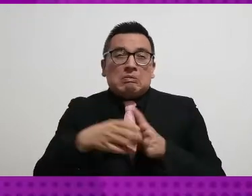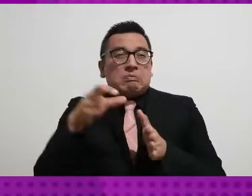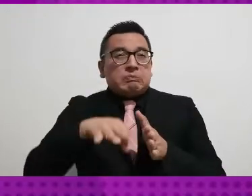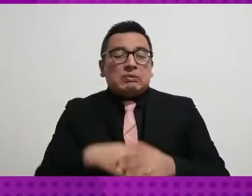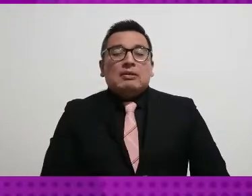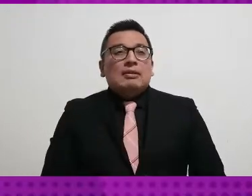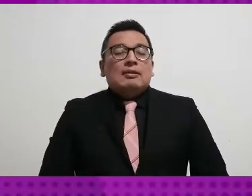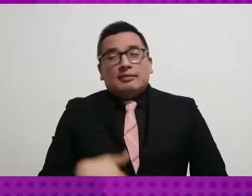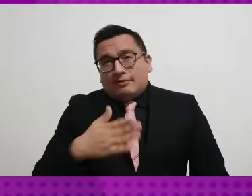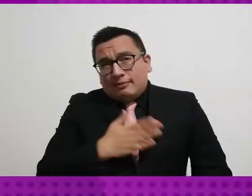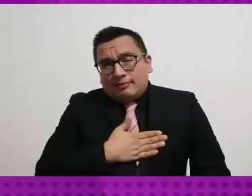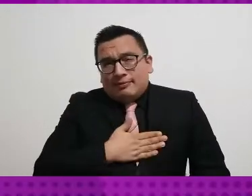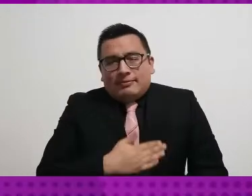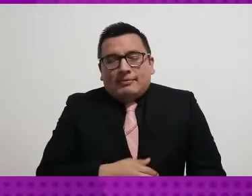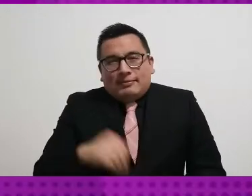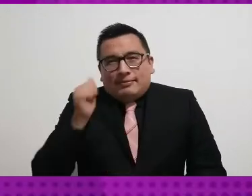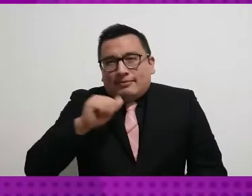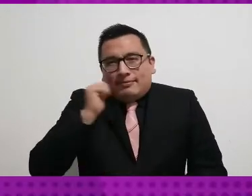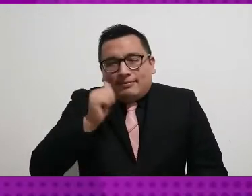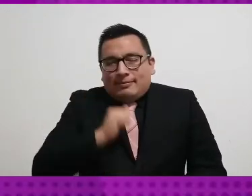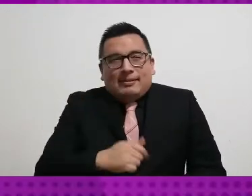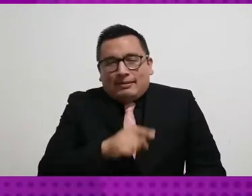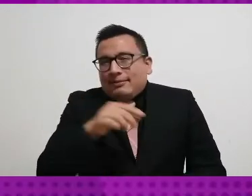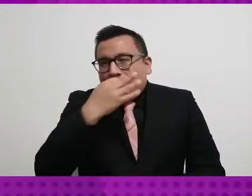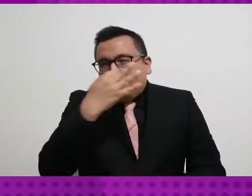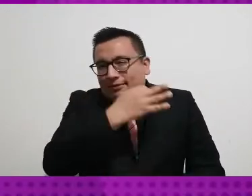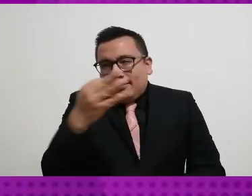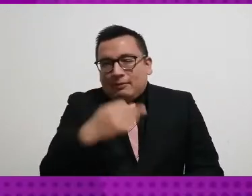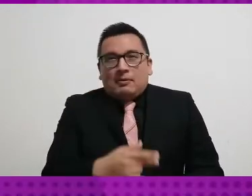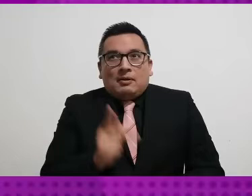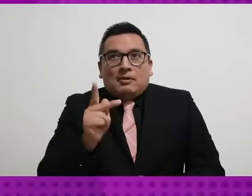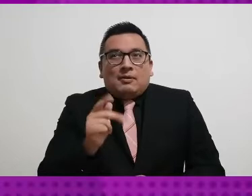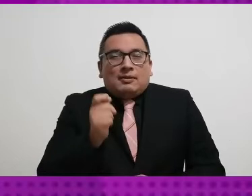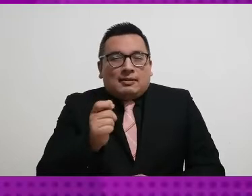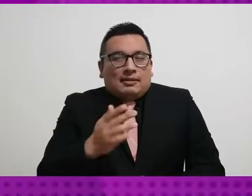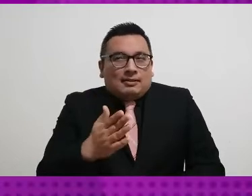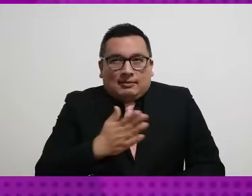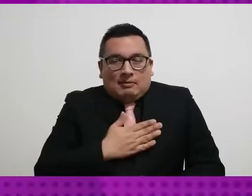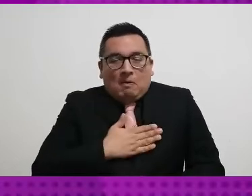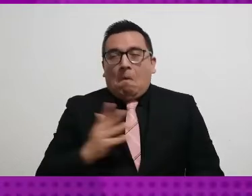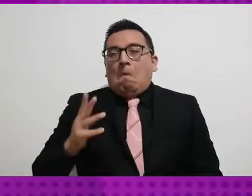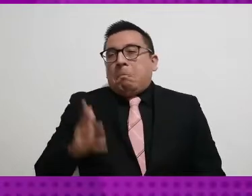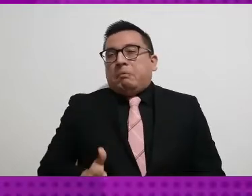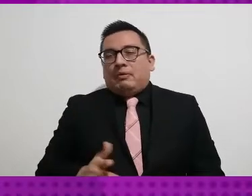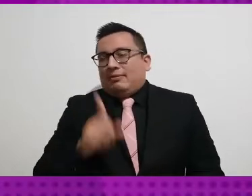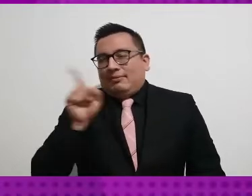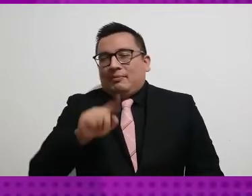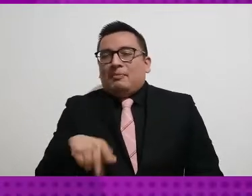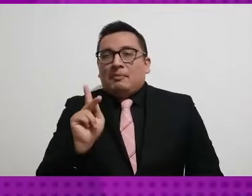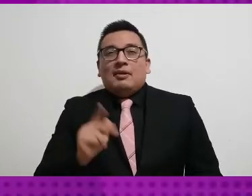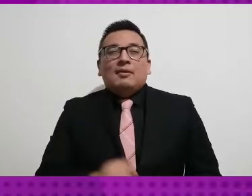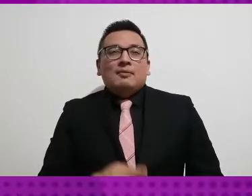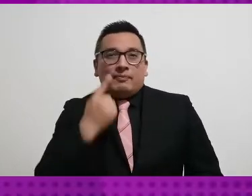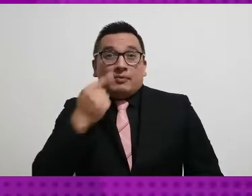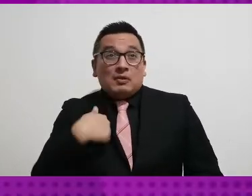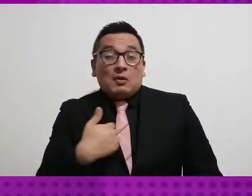Yo creo que, y siempre lo digo así, y no es como, la verdad es que no es por ser una persona pues arrogante, pero